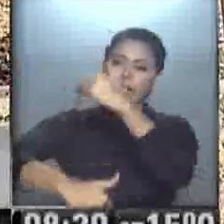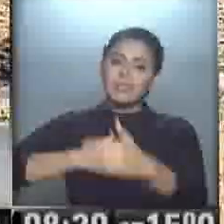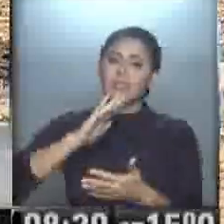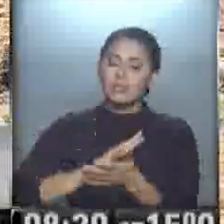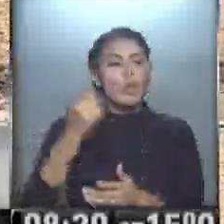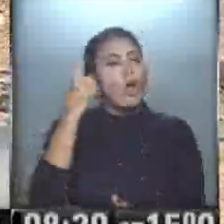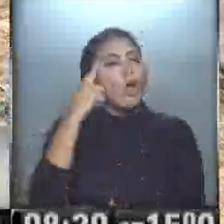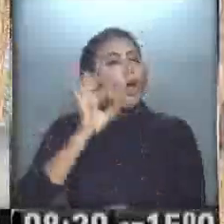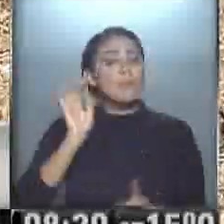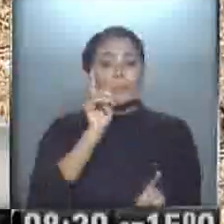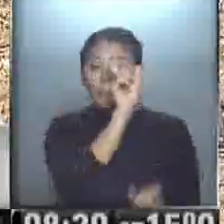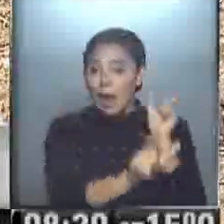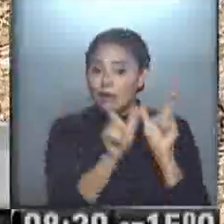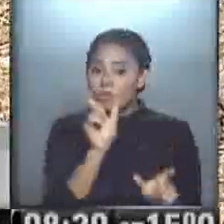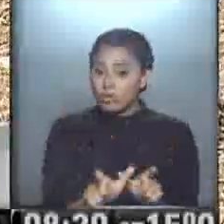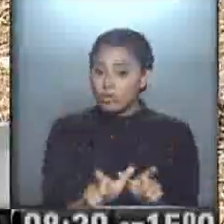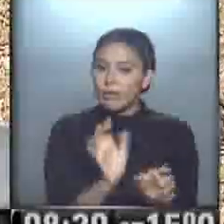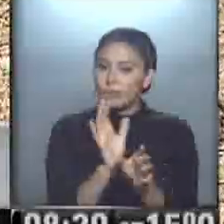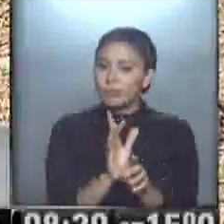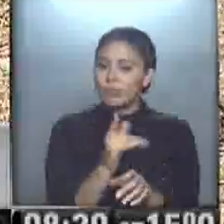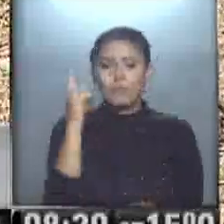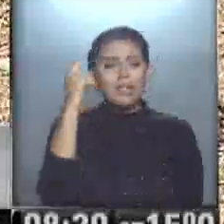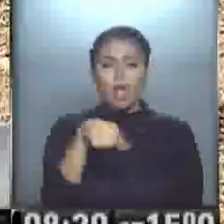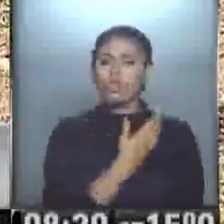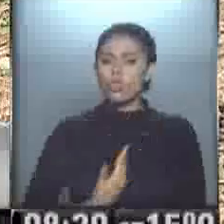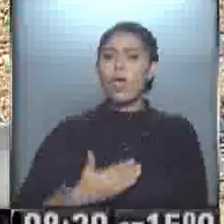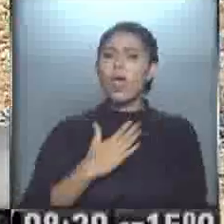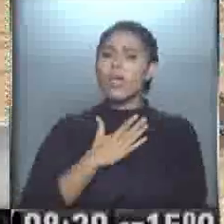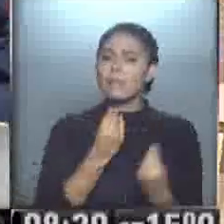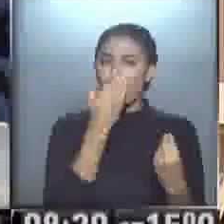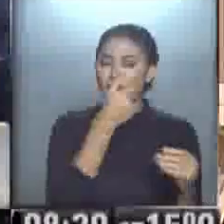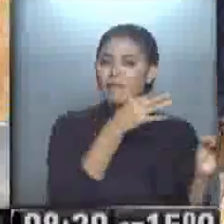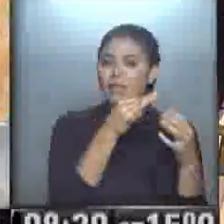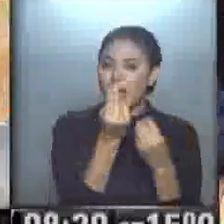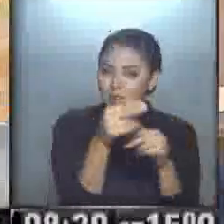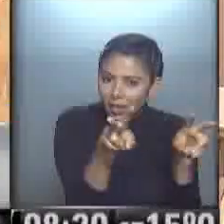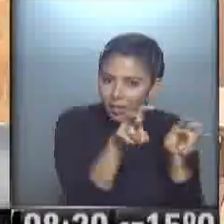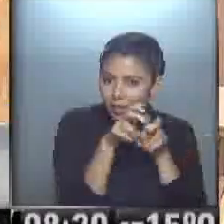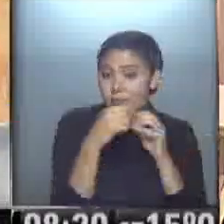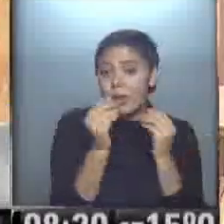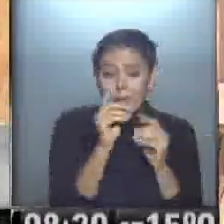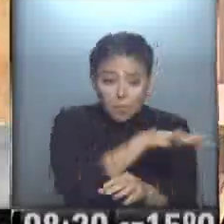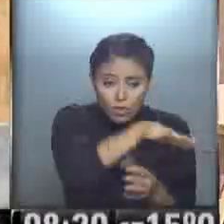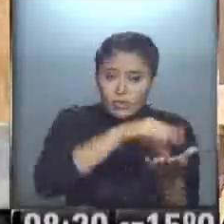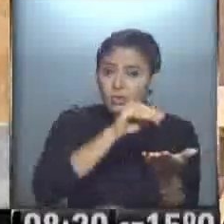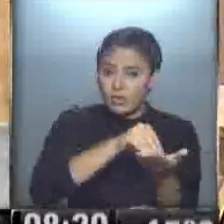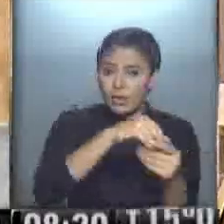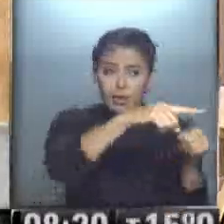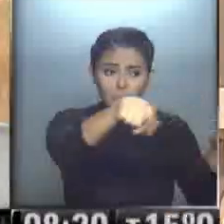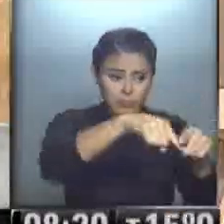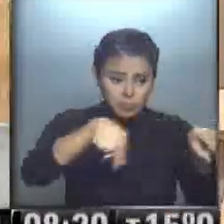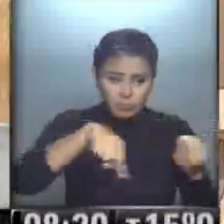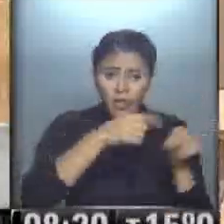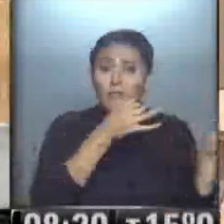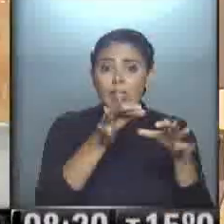hipótesis de que estas personas se adueñaron del terreno con fines lucrativos porque ocurre que dentro del predio tomado los lotes se